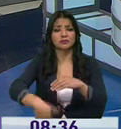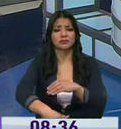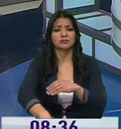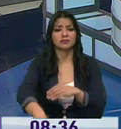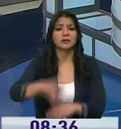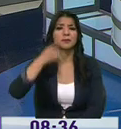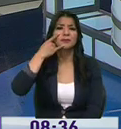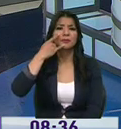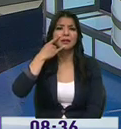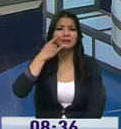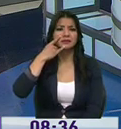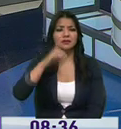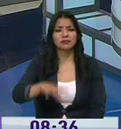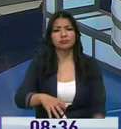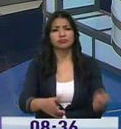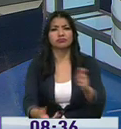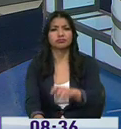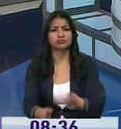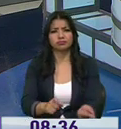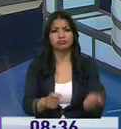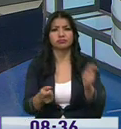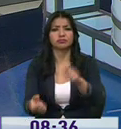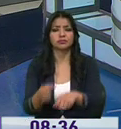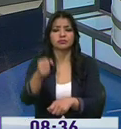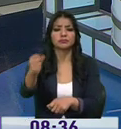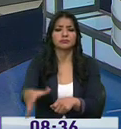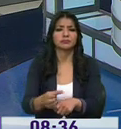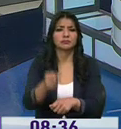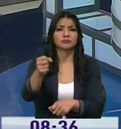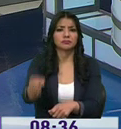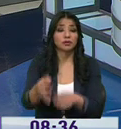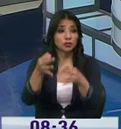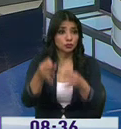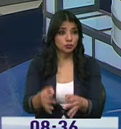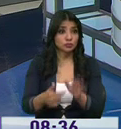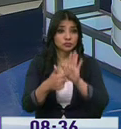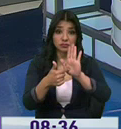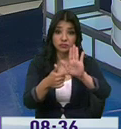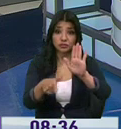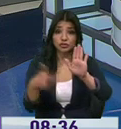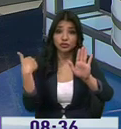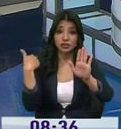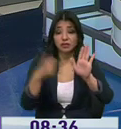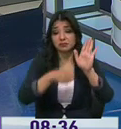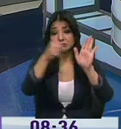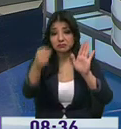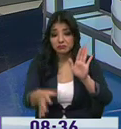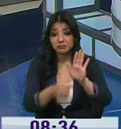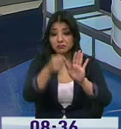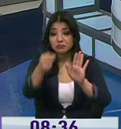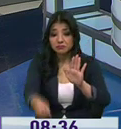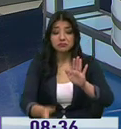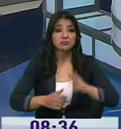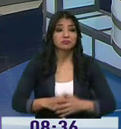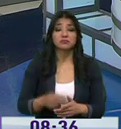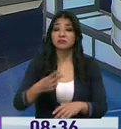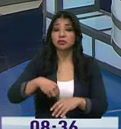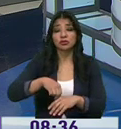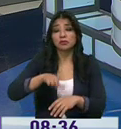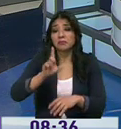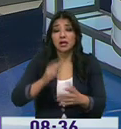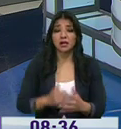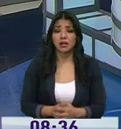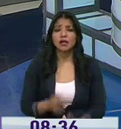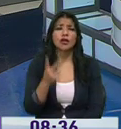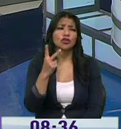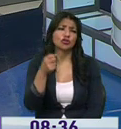Pomaski. Unos costalitos. Claro, o sea, aquí está. Yo, yo puse. Y es que normal, claro, ¿no? Son dos